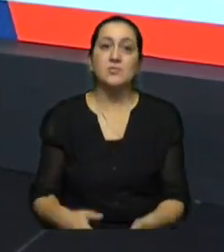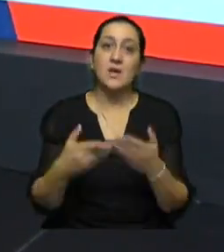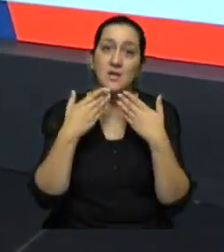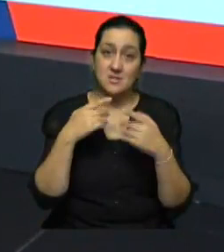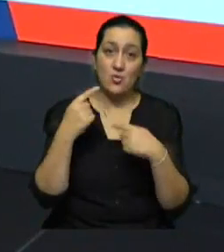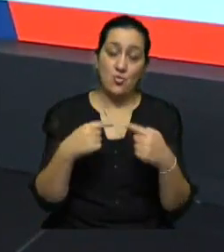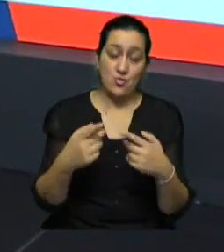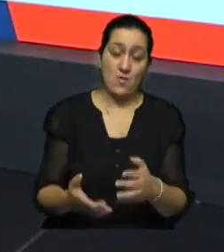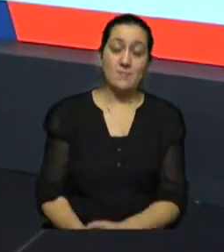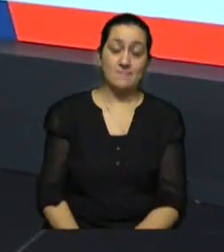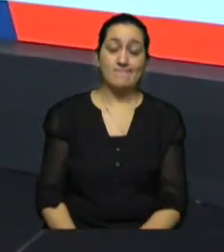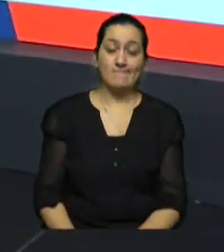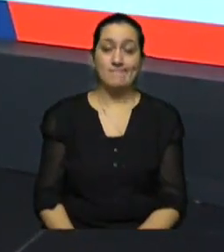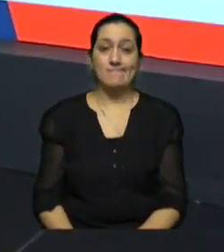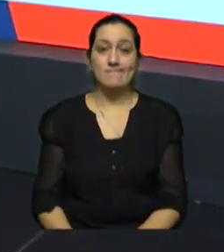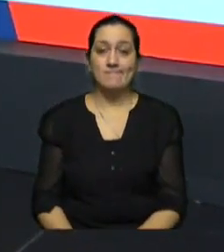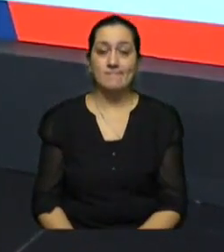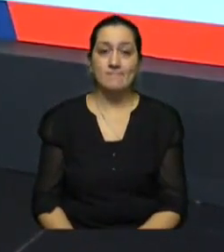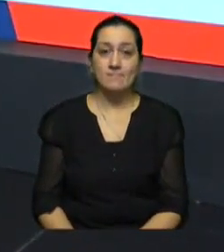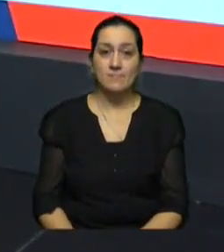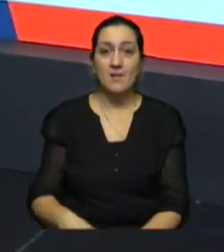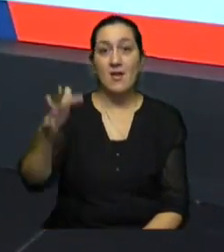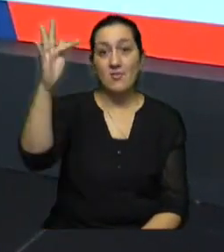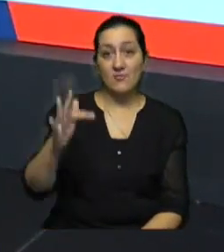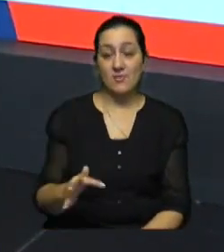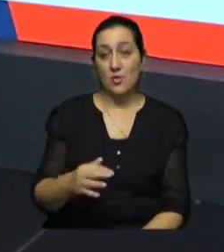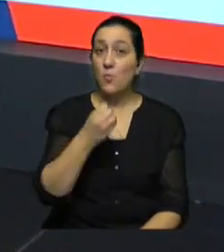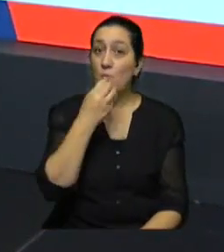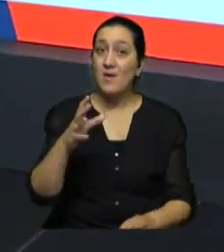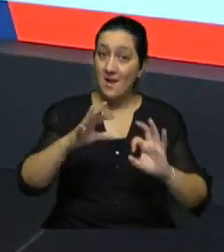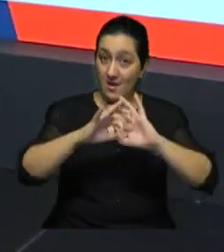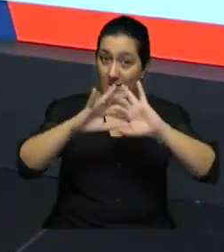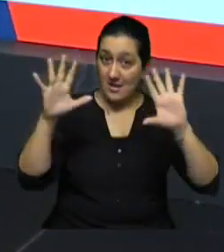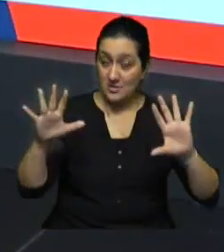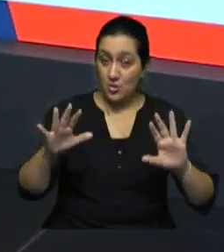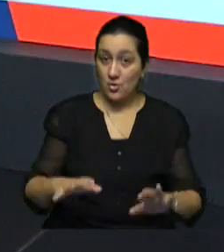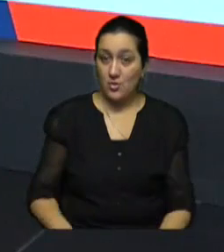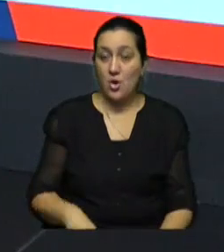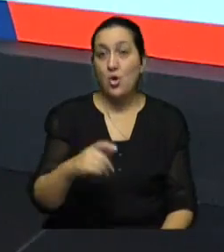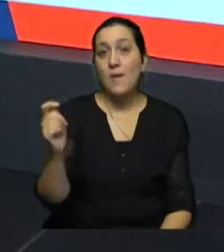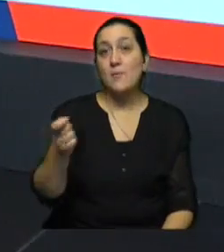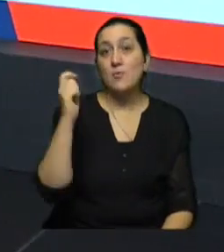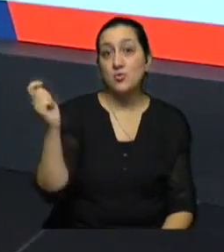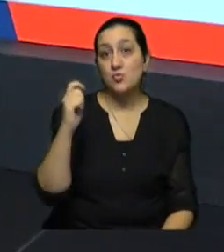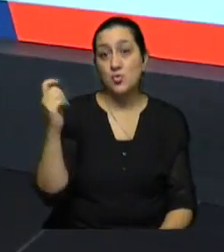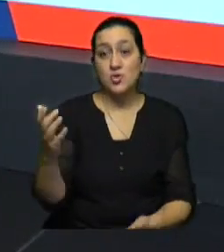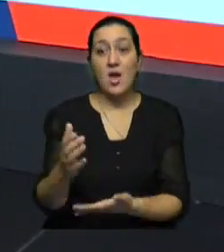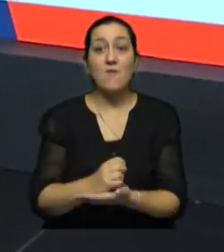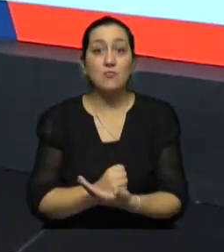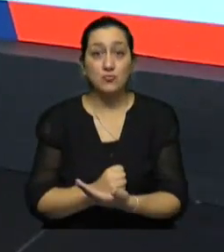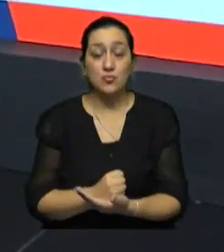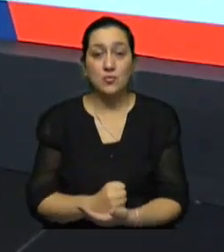Seguimos en los descargos del día. Fito, muy buena la aclaración. Por lo que es prostitución y abuso. Arriba la